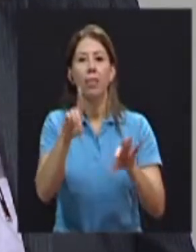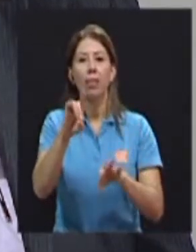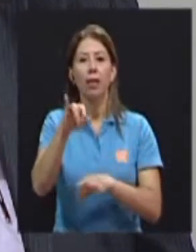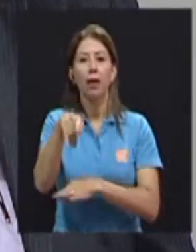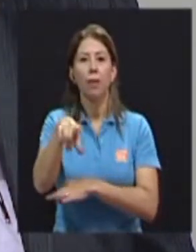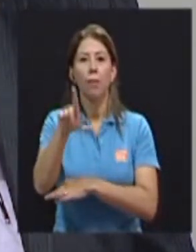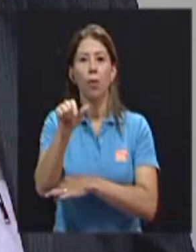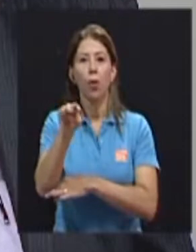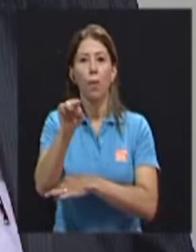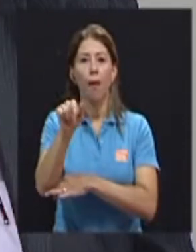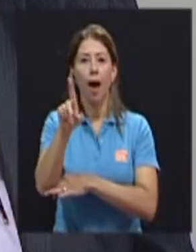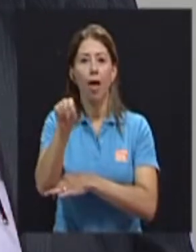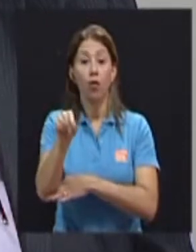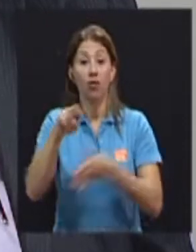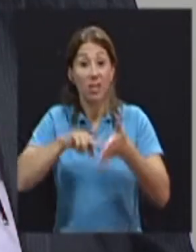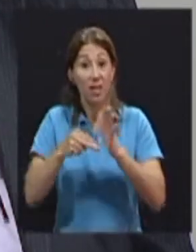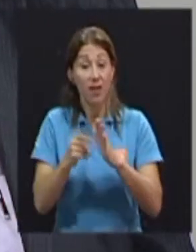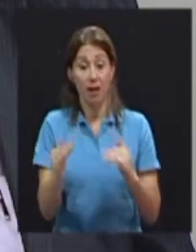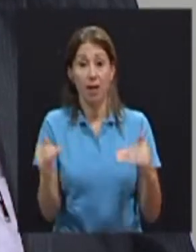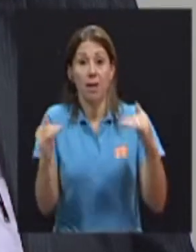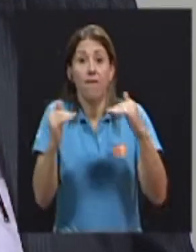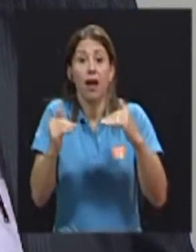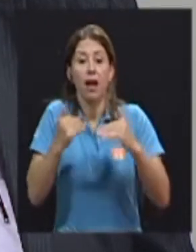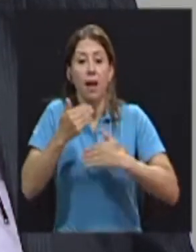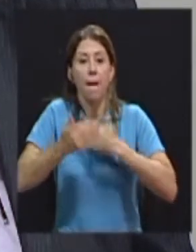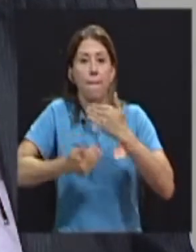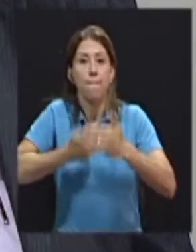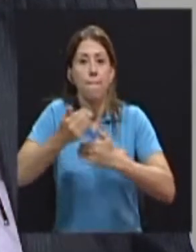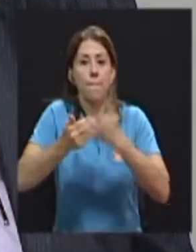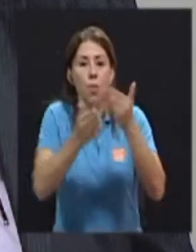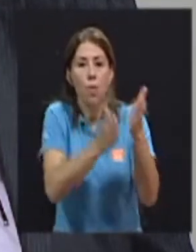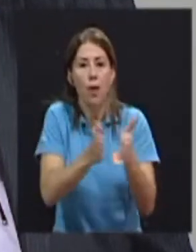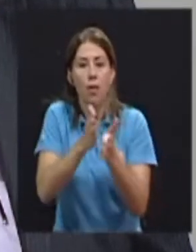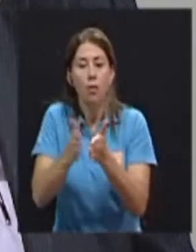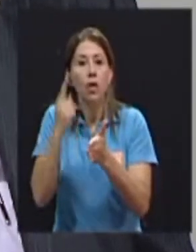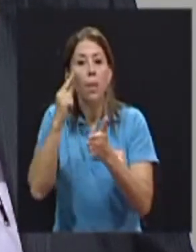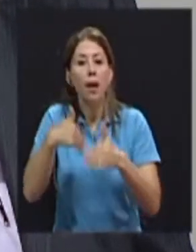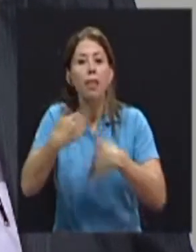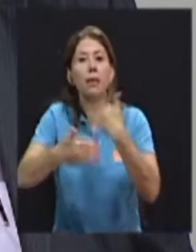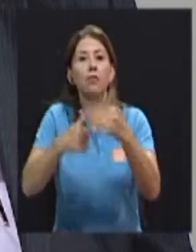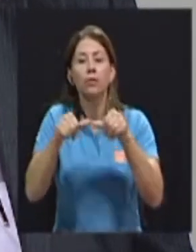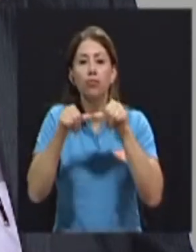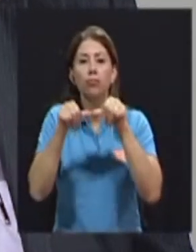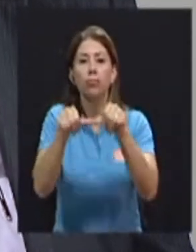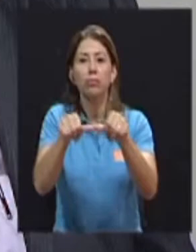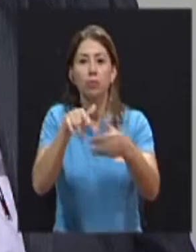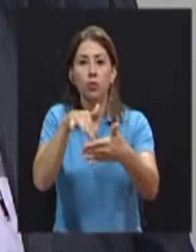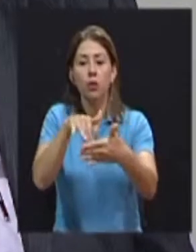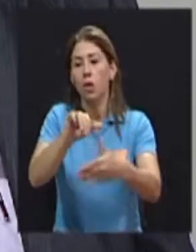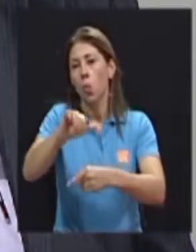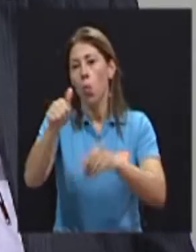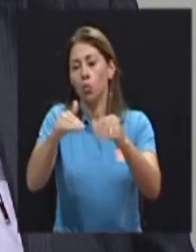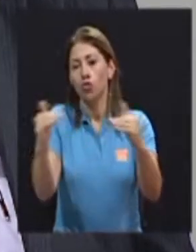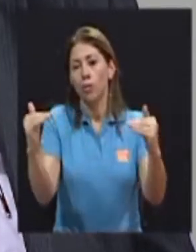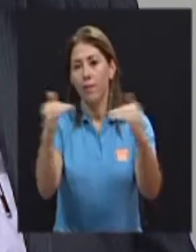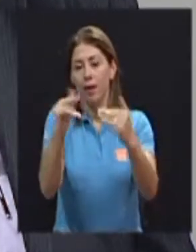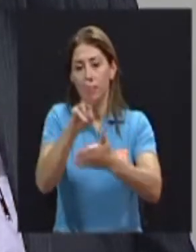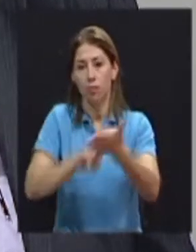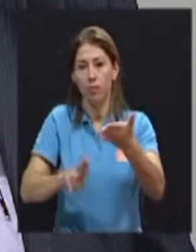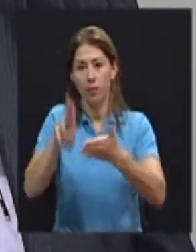nivel propedéutico para continuar estudiando en otros niveles de la educación superior universitaria, es decir, no solamente